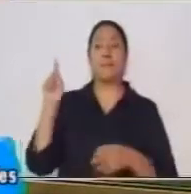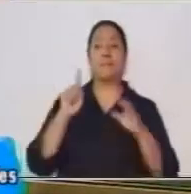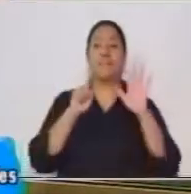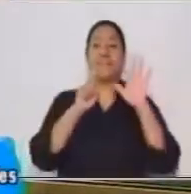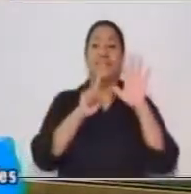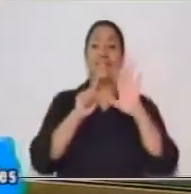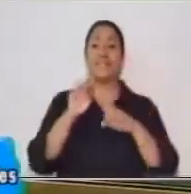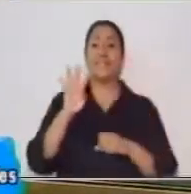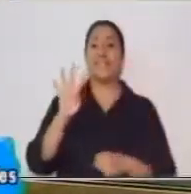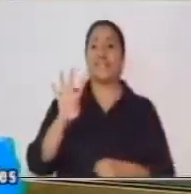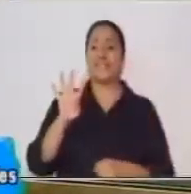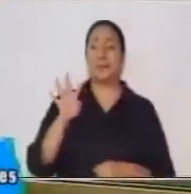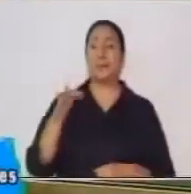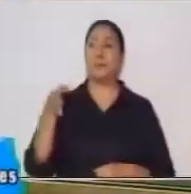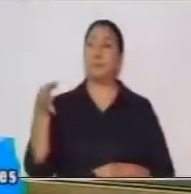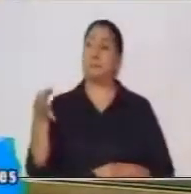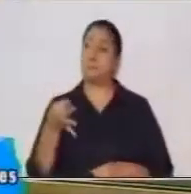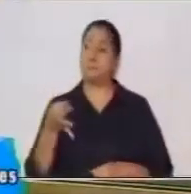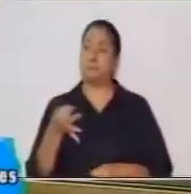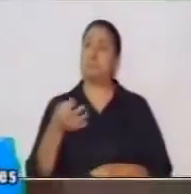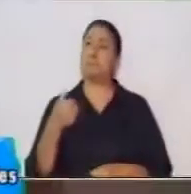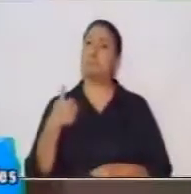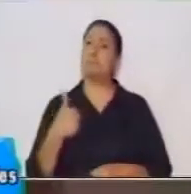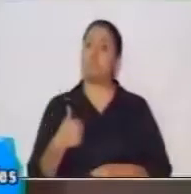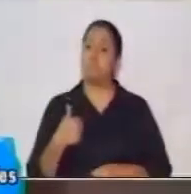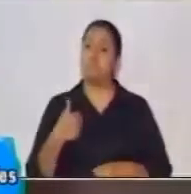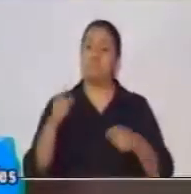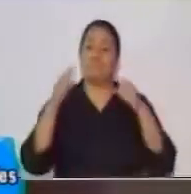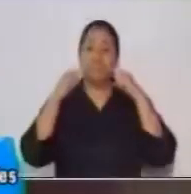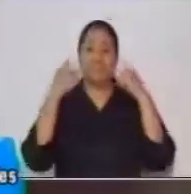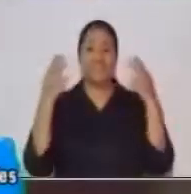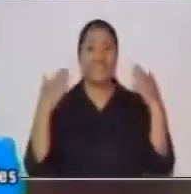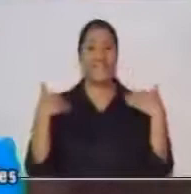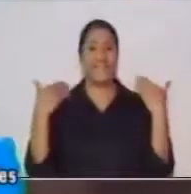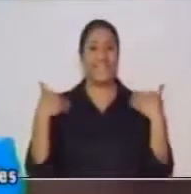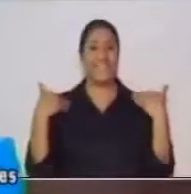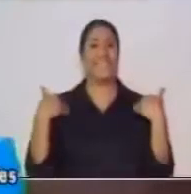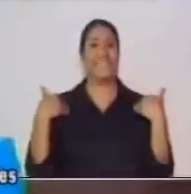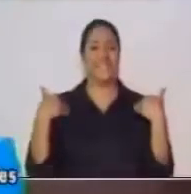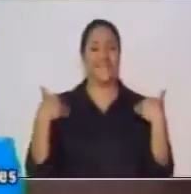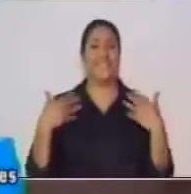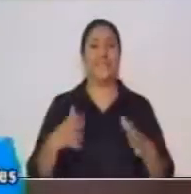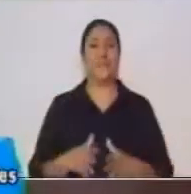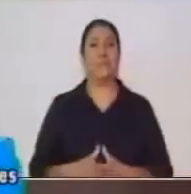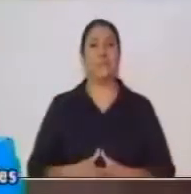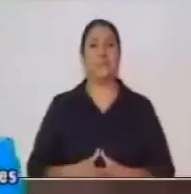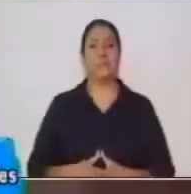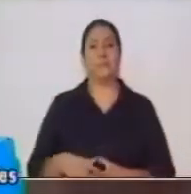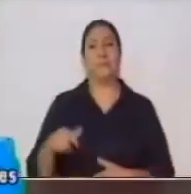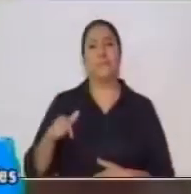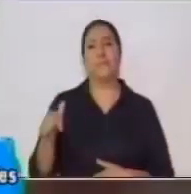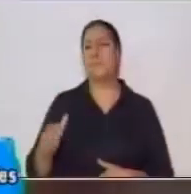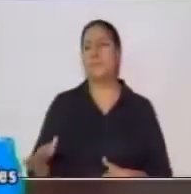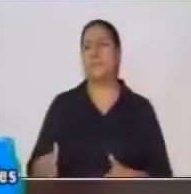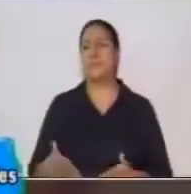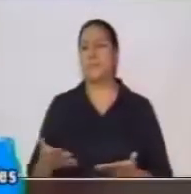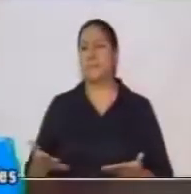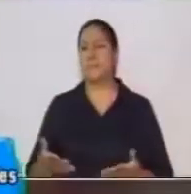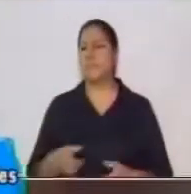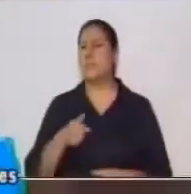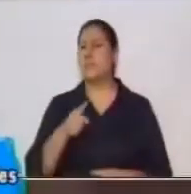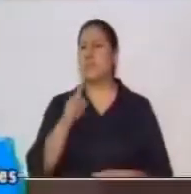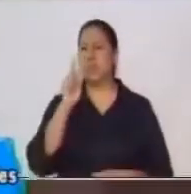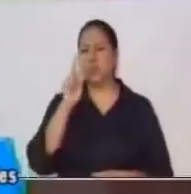64. Excelente. Te felicito. Continuamos. Ahora aquí, ¿tú qué